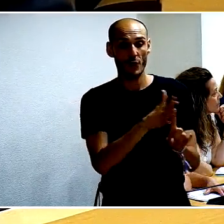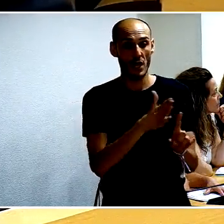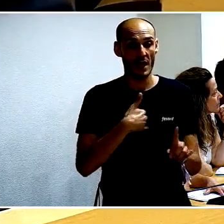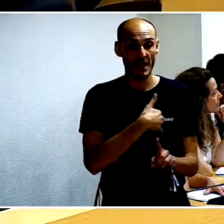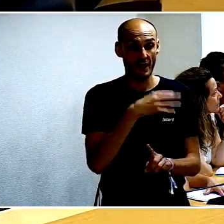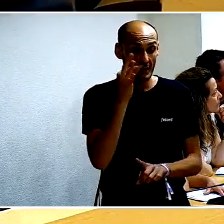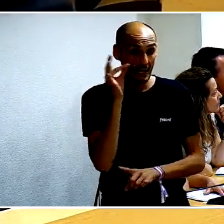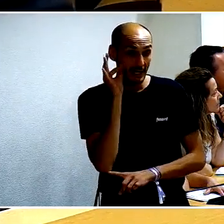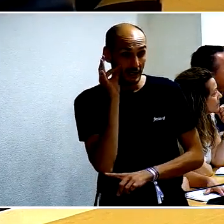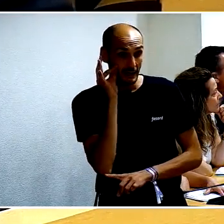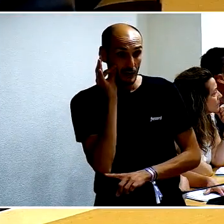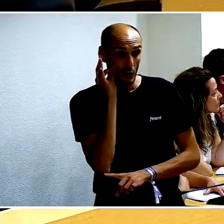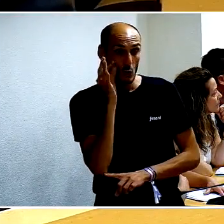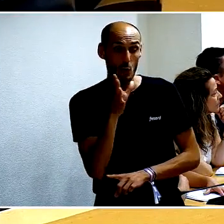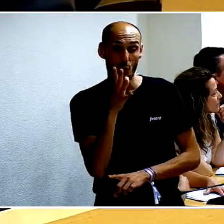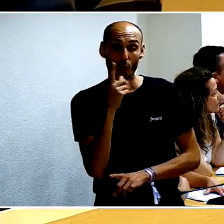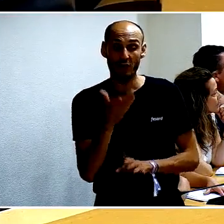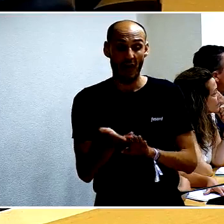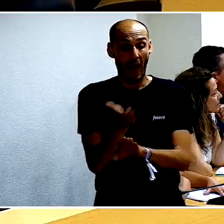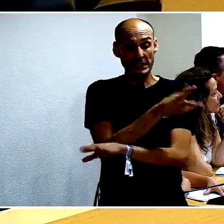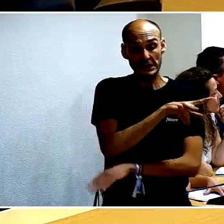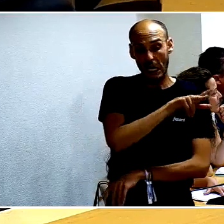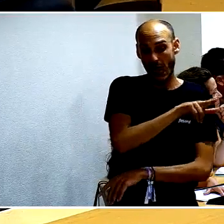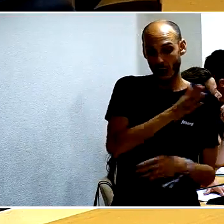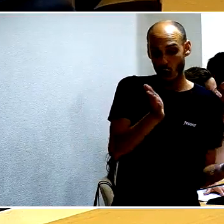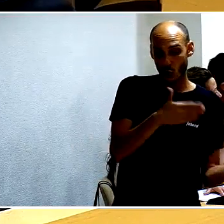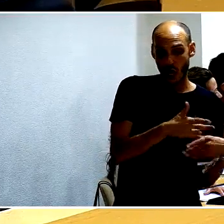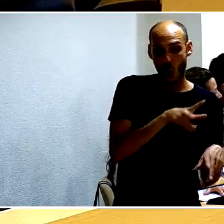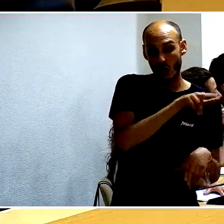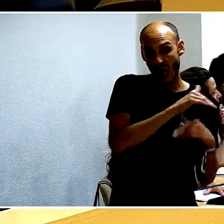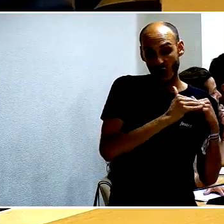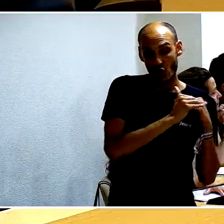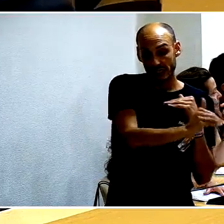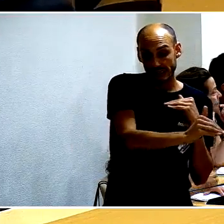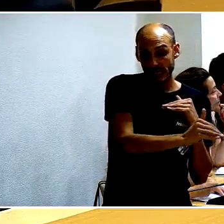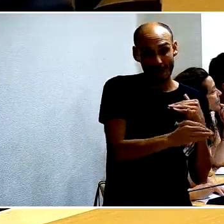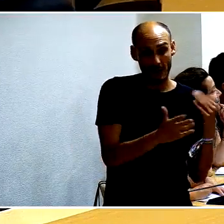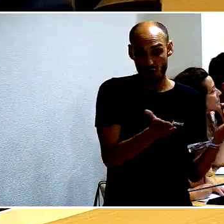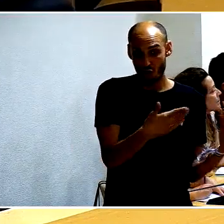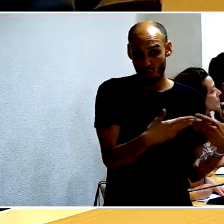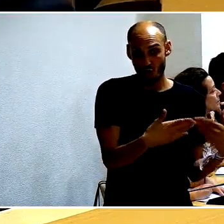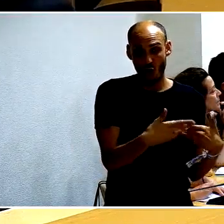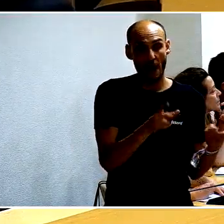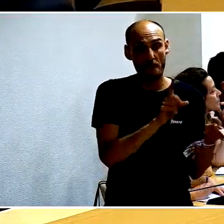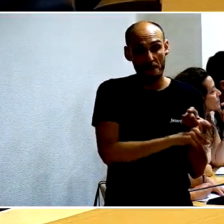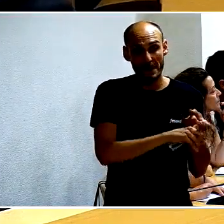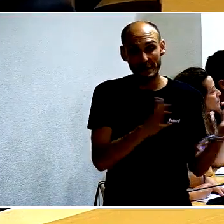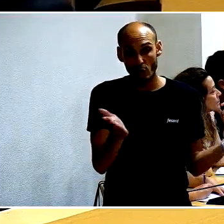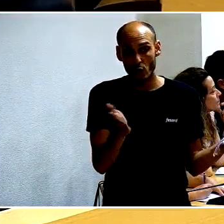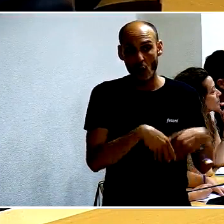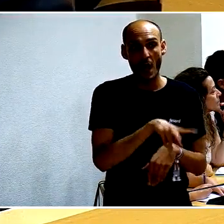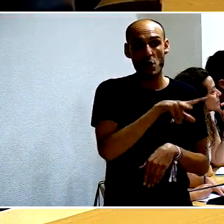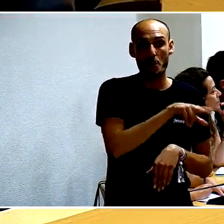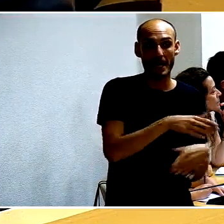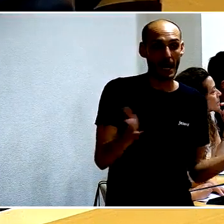una relación previa ni había una relación estable, presente o actual, o bien de matrimonio, de pareja o